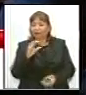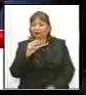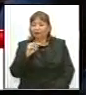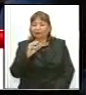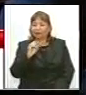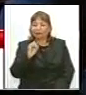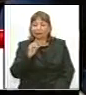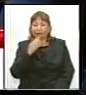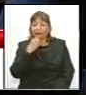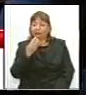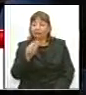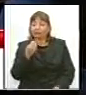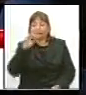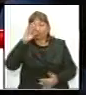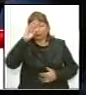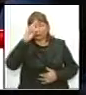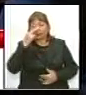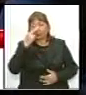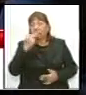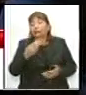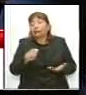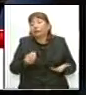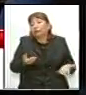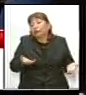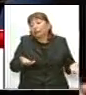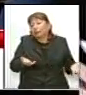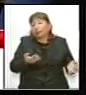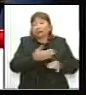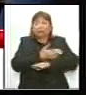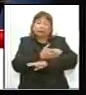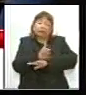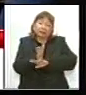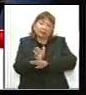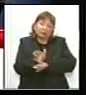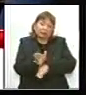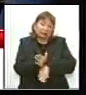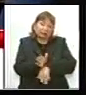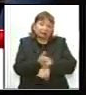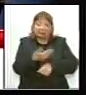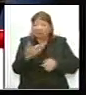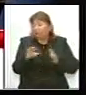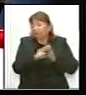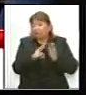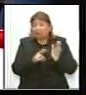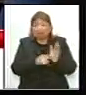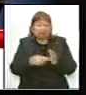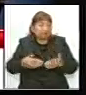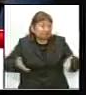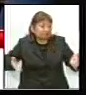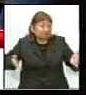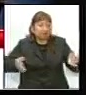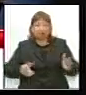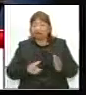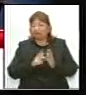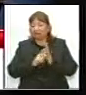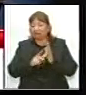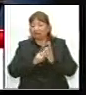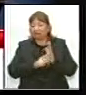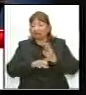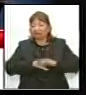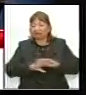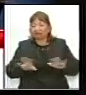medicinal y la de enfermedades raras? Diciendo, bueno, como se han demorado, no hay reglamento legalizado el cannabis en el